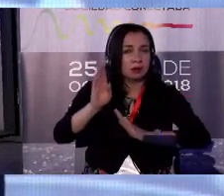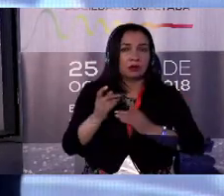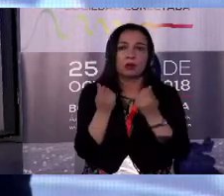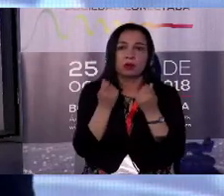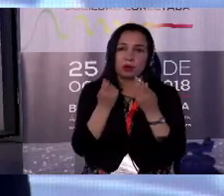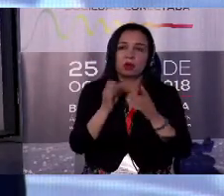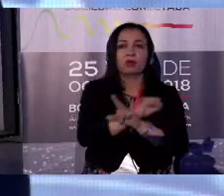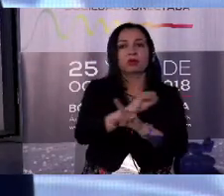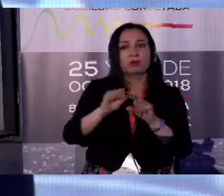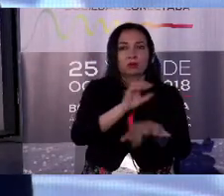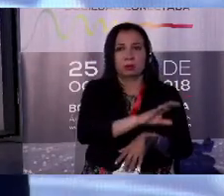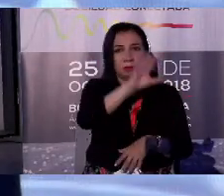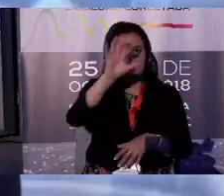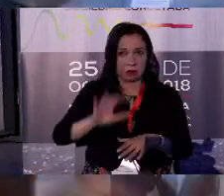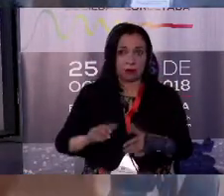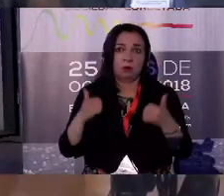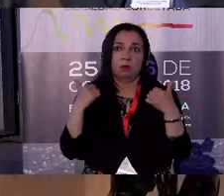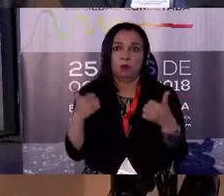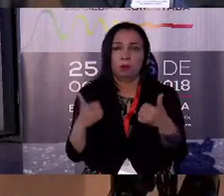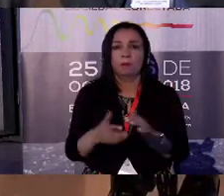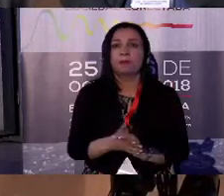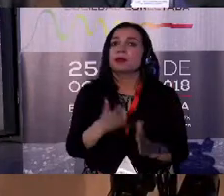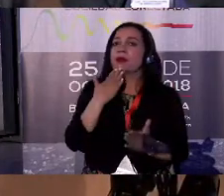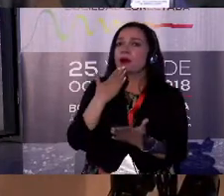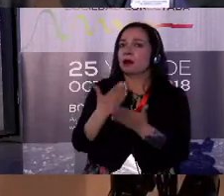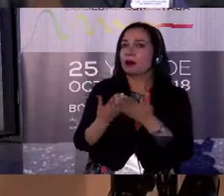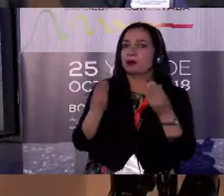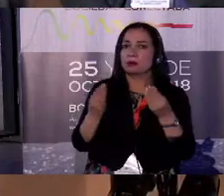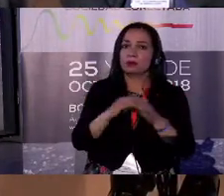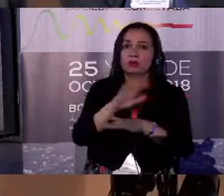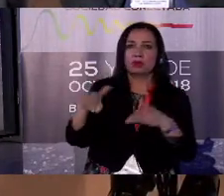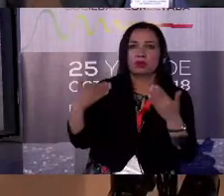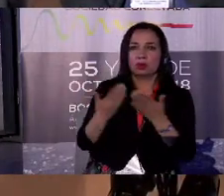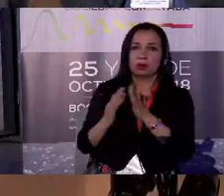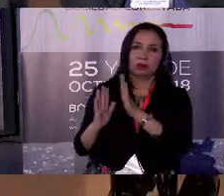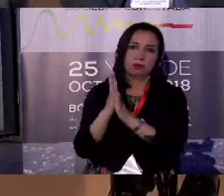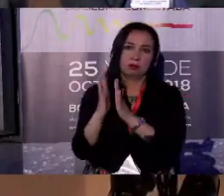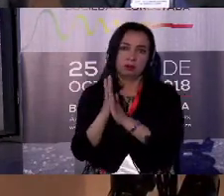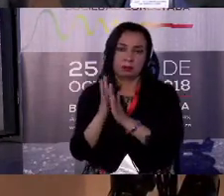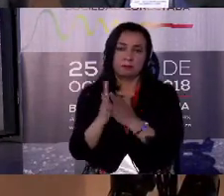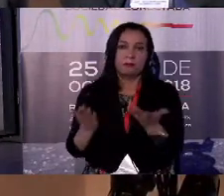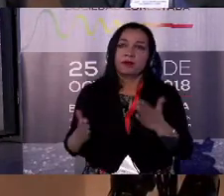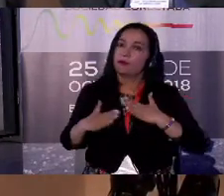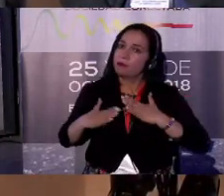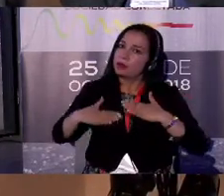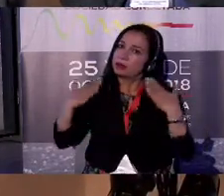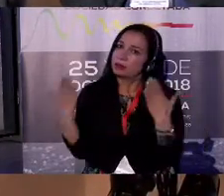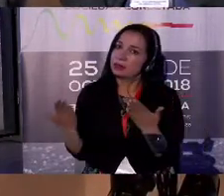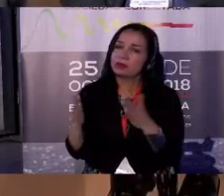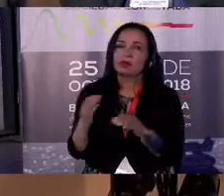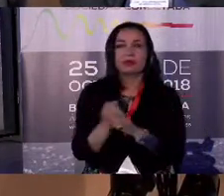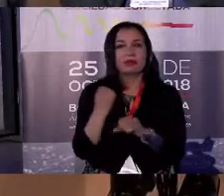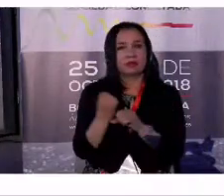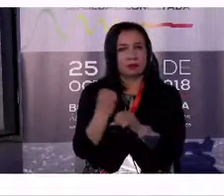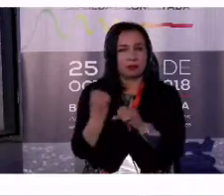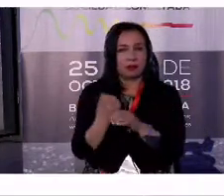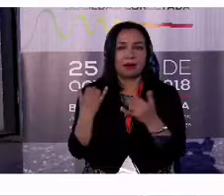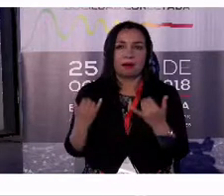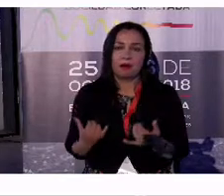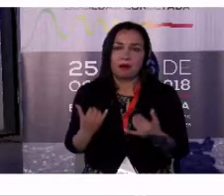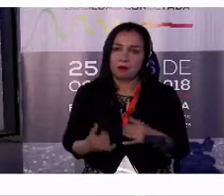países. Bueno, muchísimas gracias a todos por sus intervenciones, felicitaciones por todo el trabajo y nos queda el